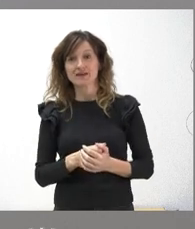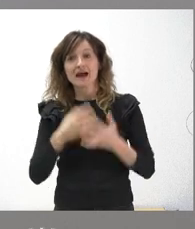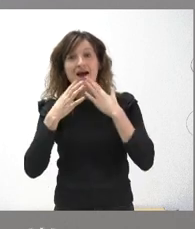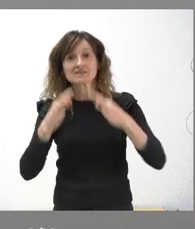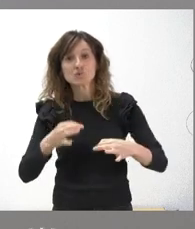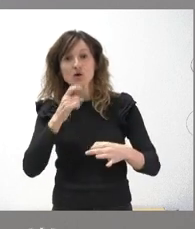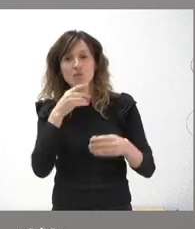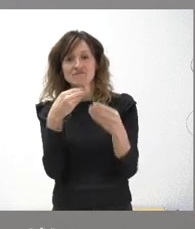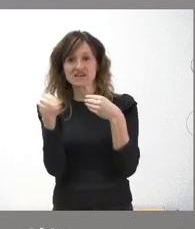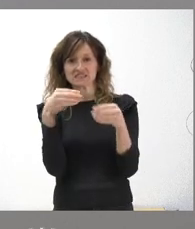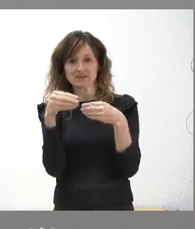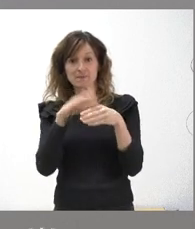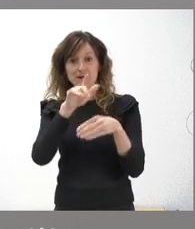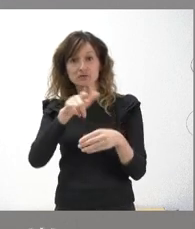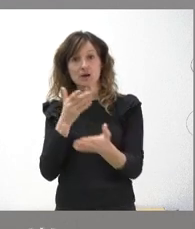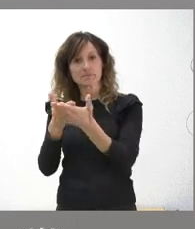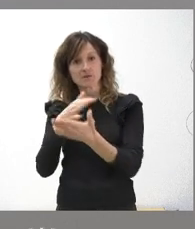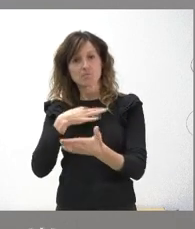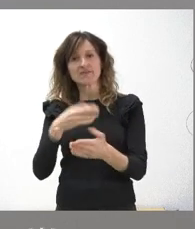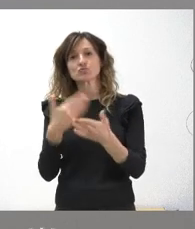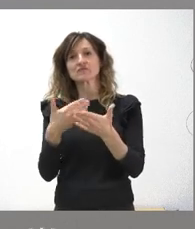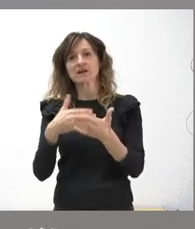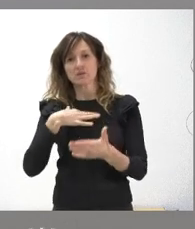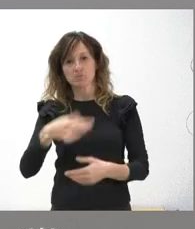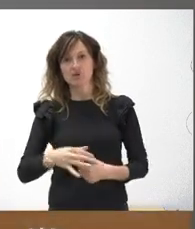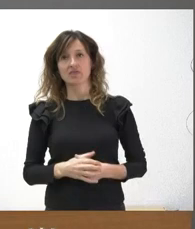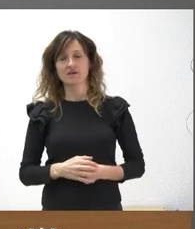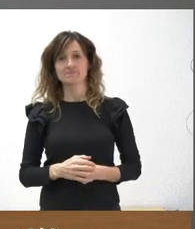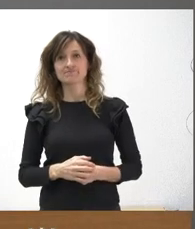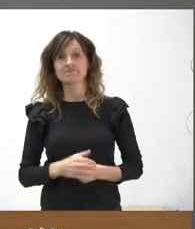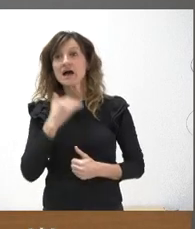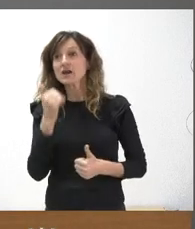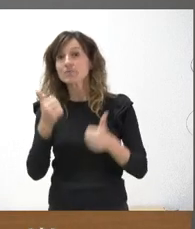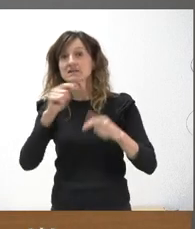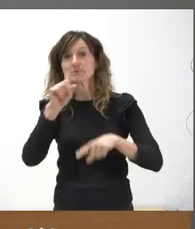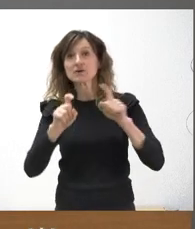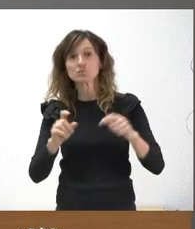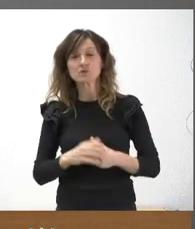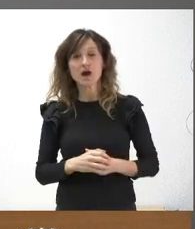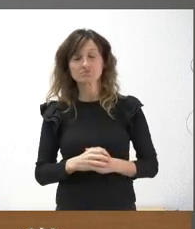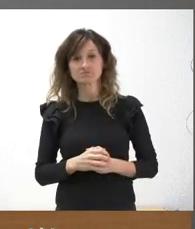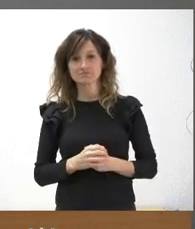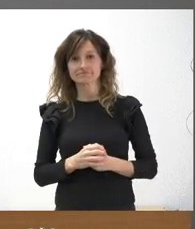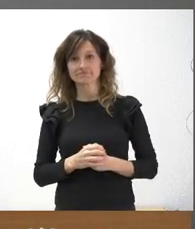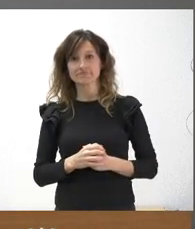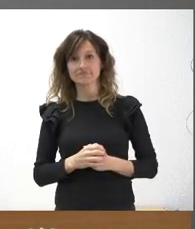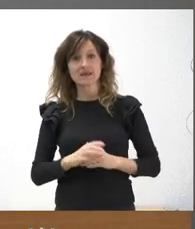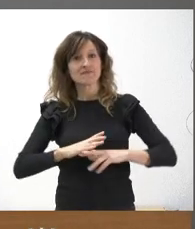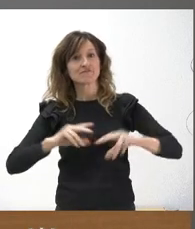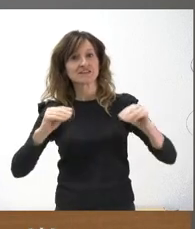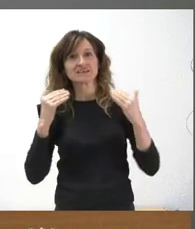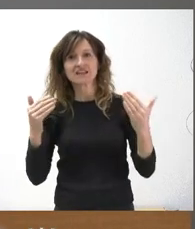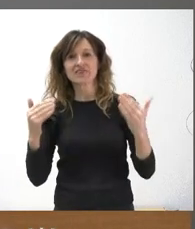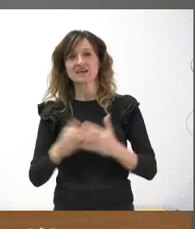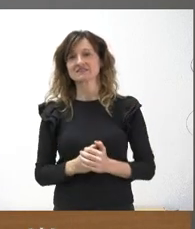es flexibilizar para que la gente lo pueda pedir y lo pueda justificar alguna pregunta más Es todo gracias muchas